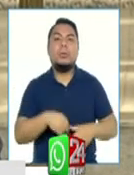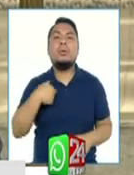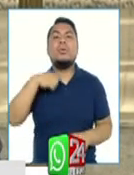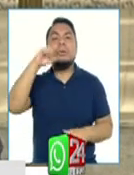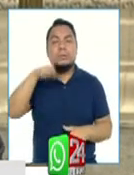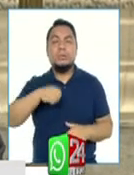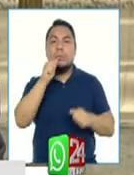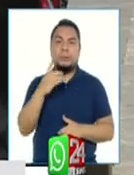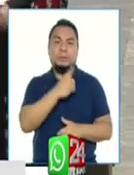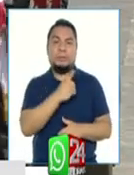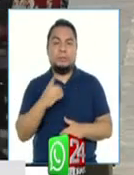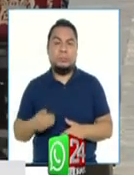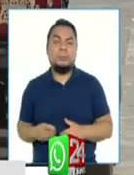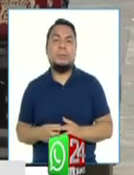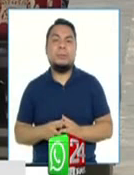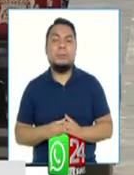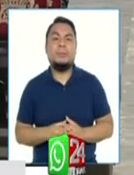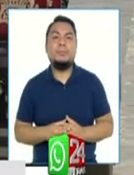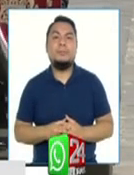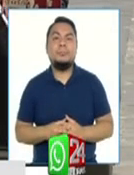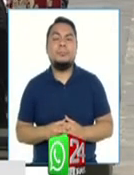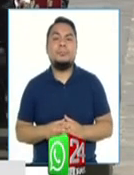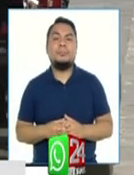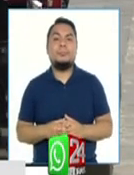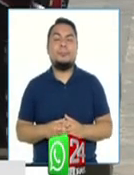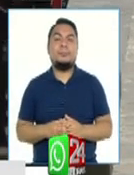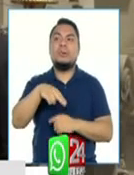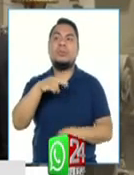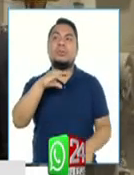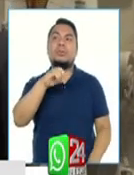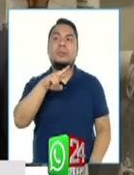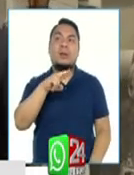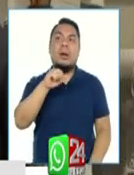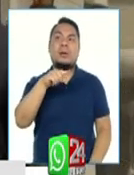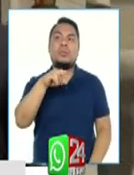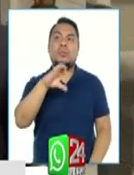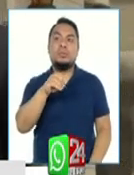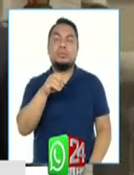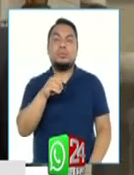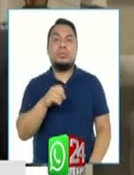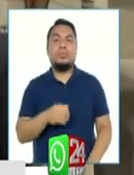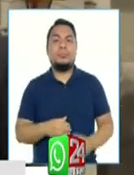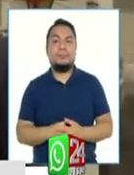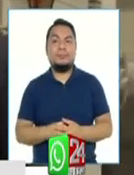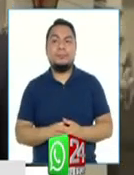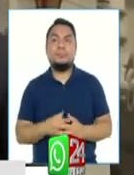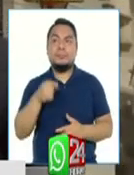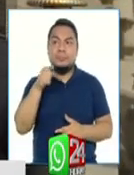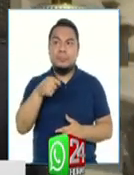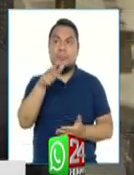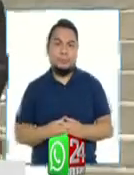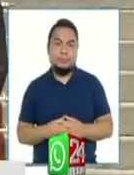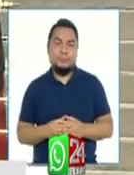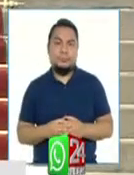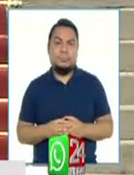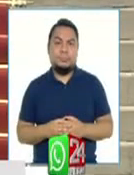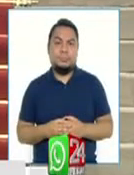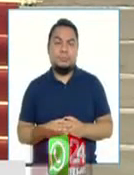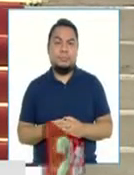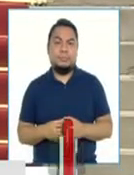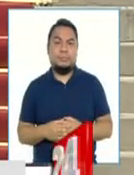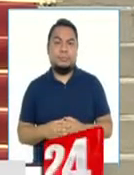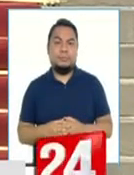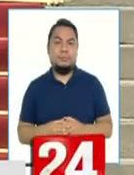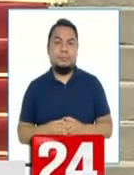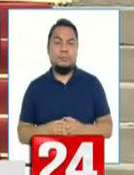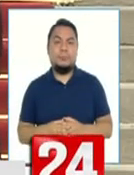sí, juro. Quien también vuelve al gabinete ministerial en la misma cartera es el general Gastón Rodríguez, quien hasta julio de